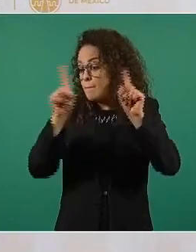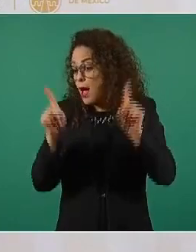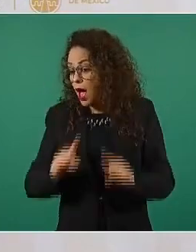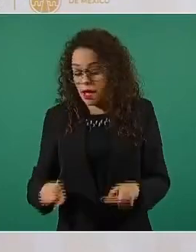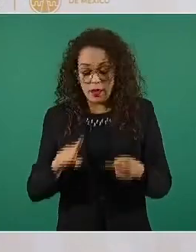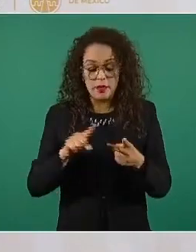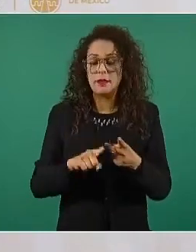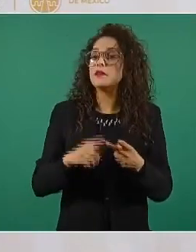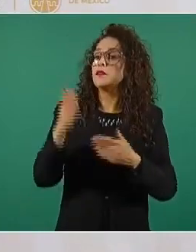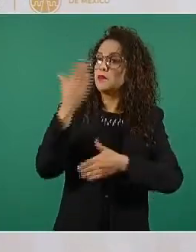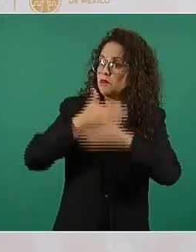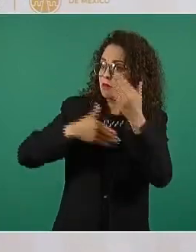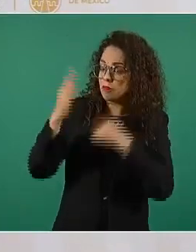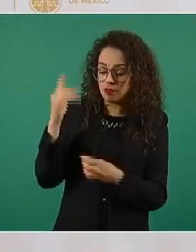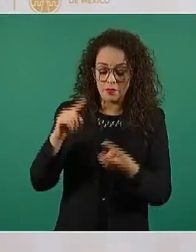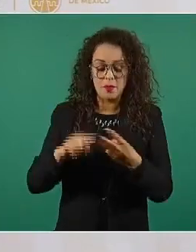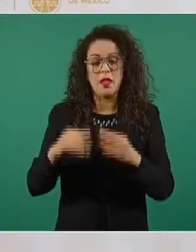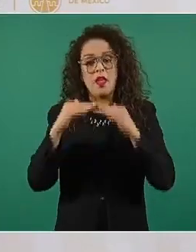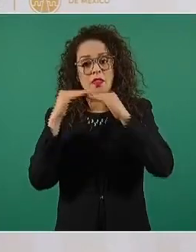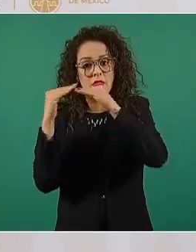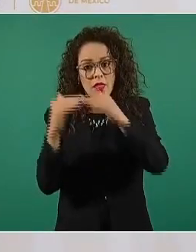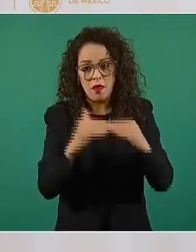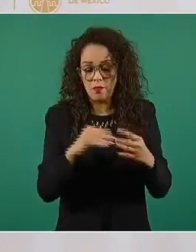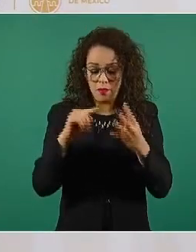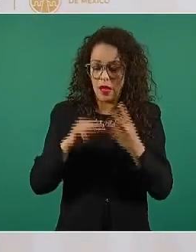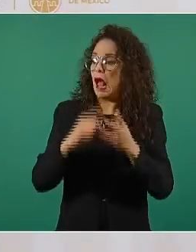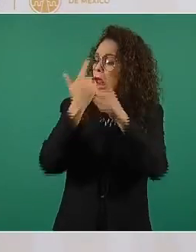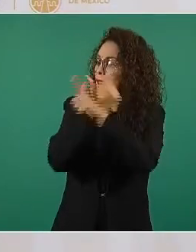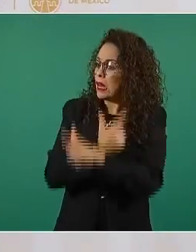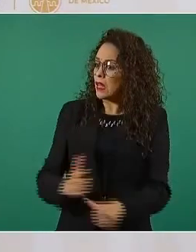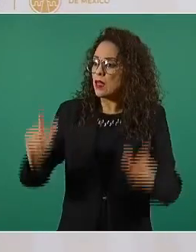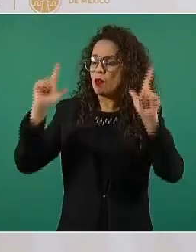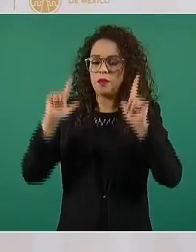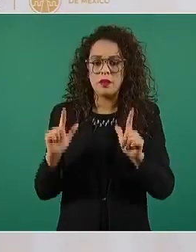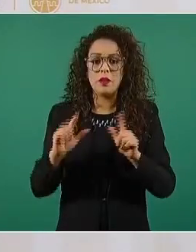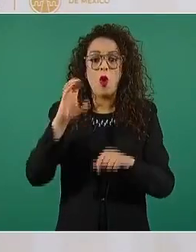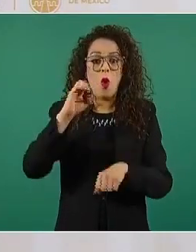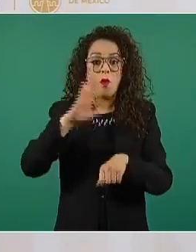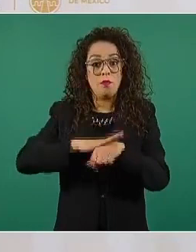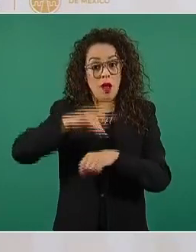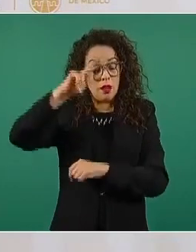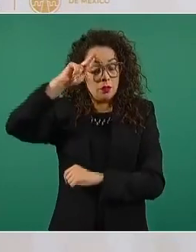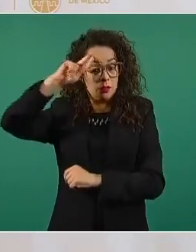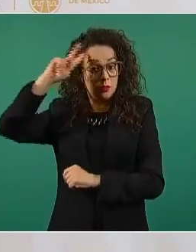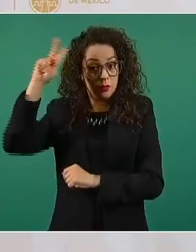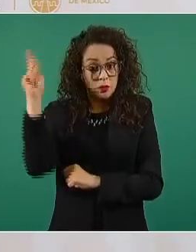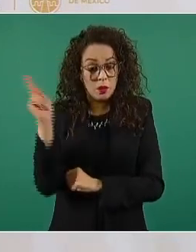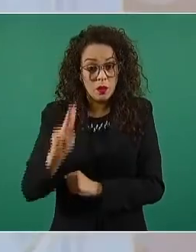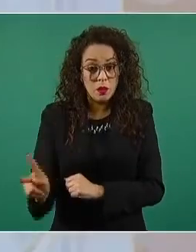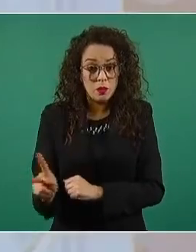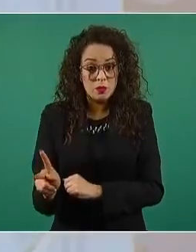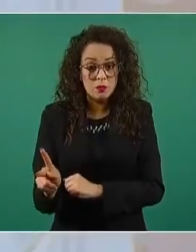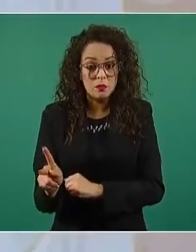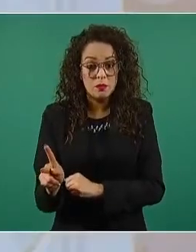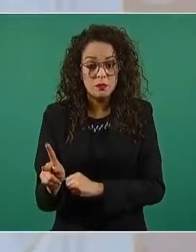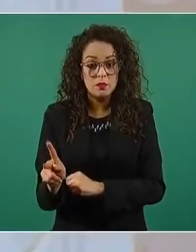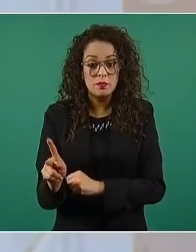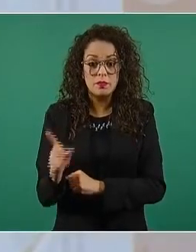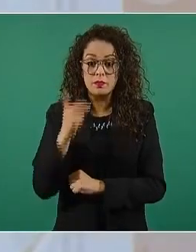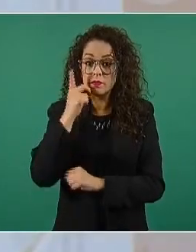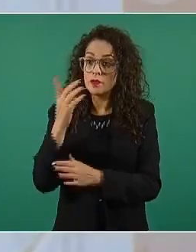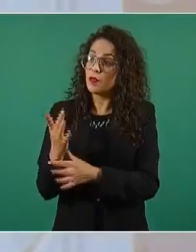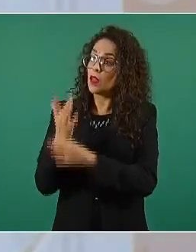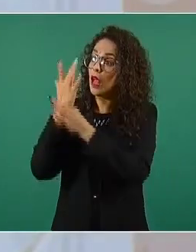civilización, de la democracia, de la libertad, o más grotesco aún, en nombre de